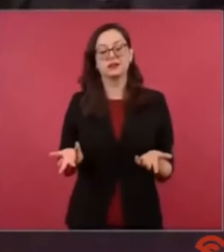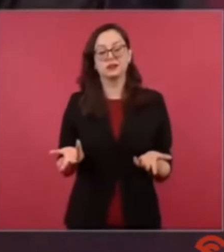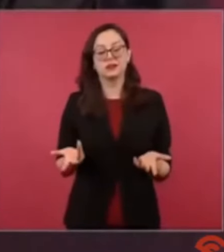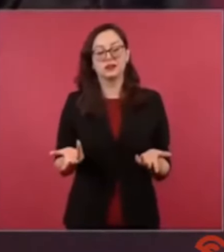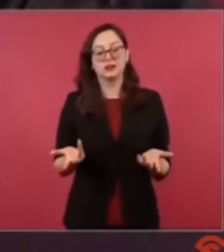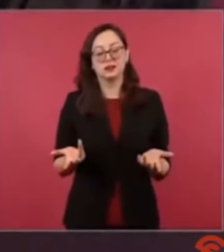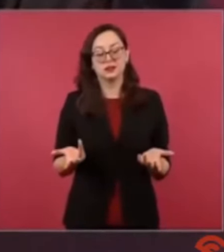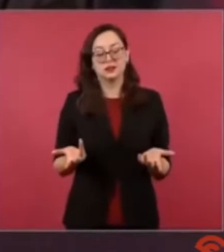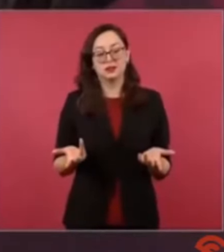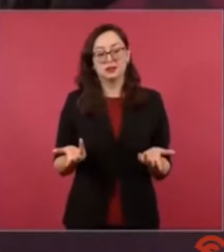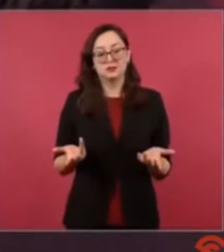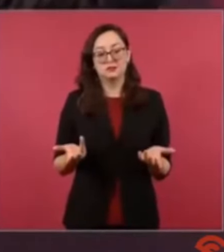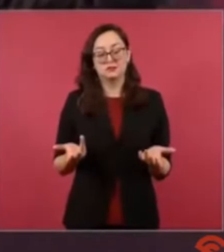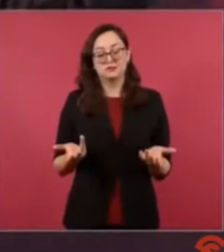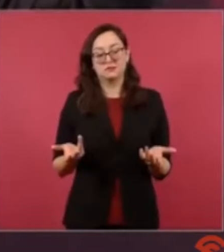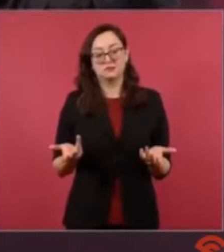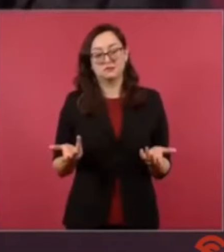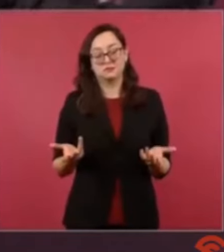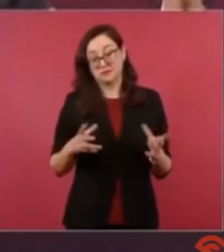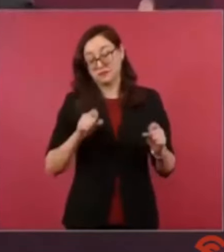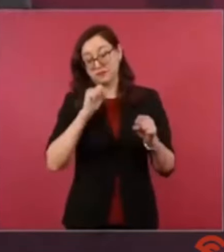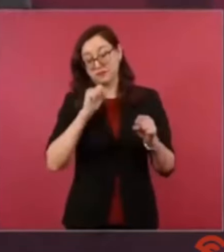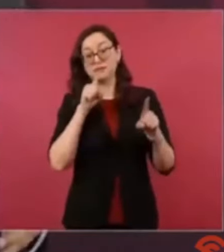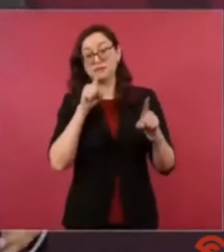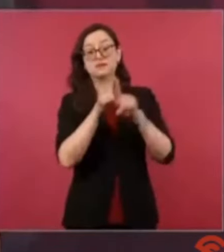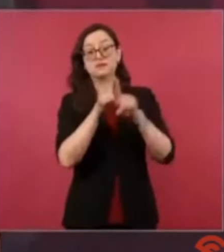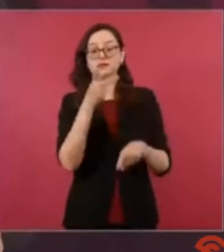Y los medios